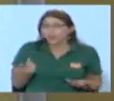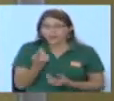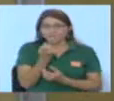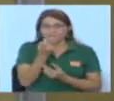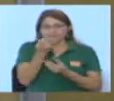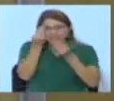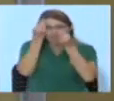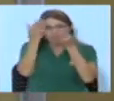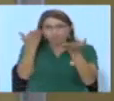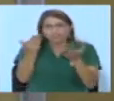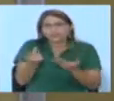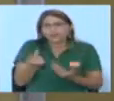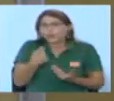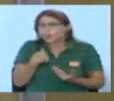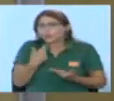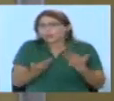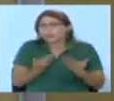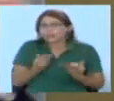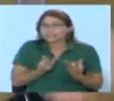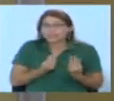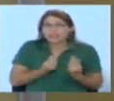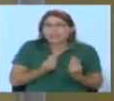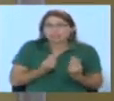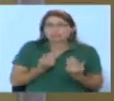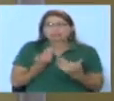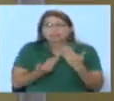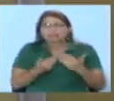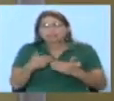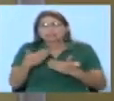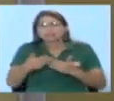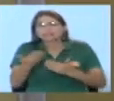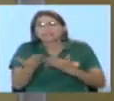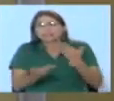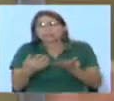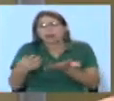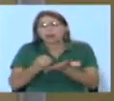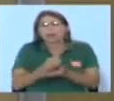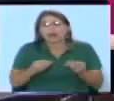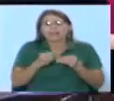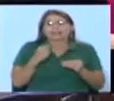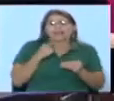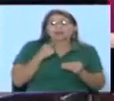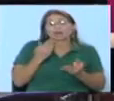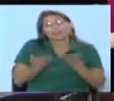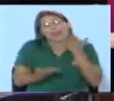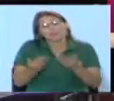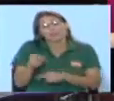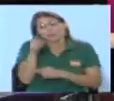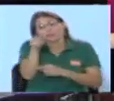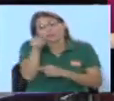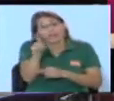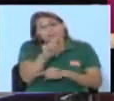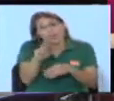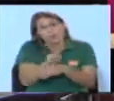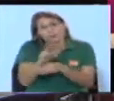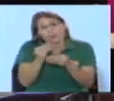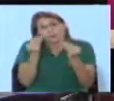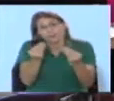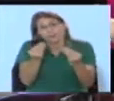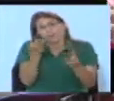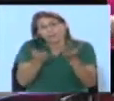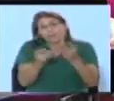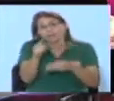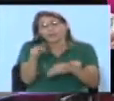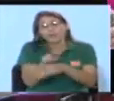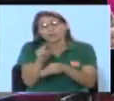uno podría tener muchísimo miedo a que me van a cobrar más y, ¿verdad? Y podría ser que usted más bien sea uno de los que consume menos de lo que... ¿Cómo